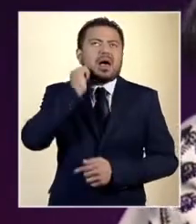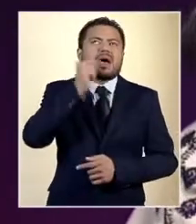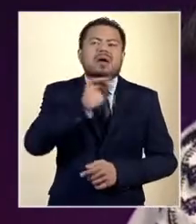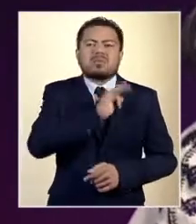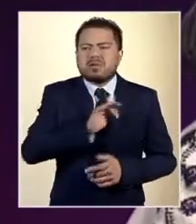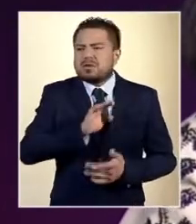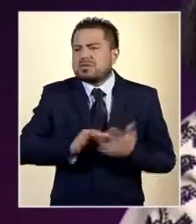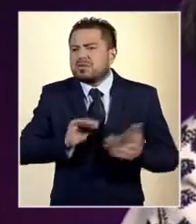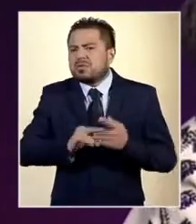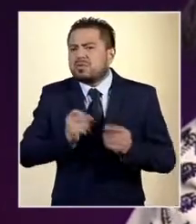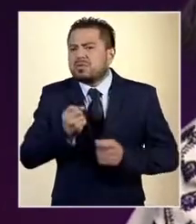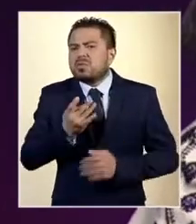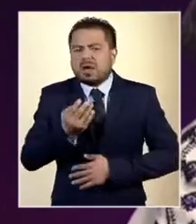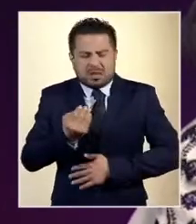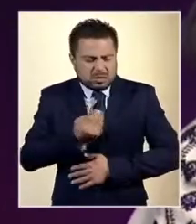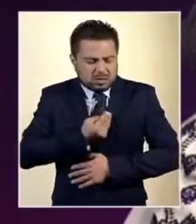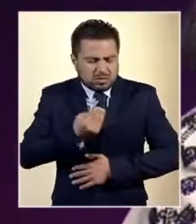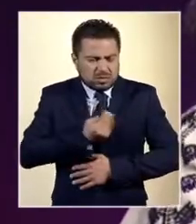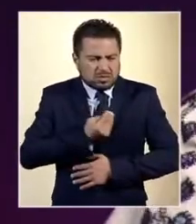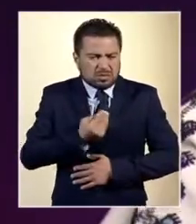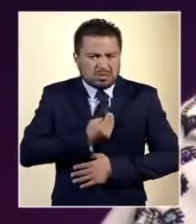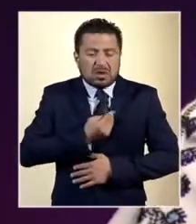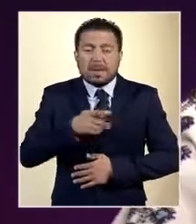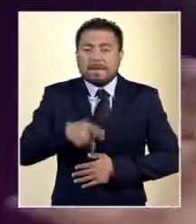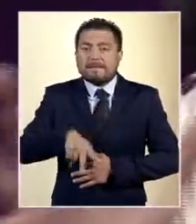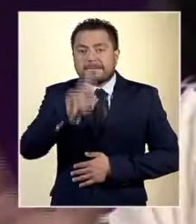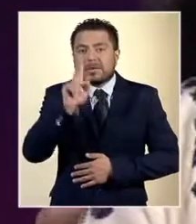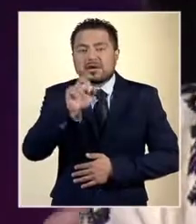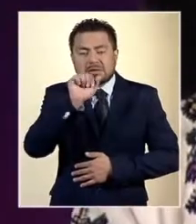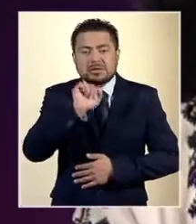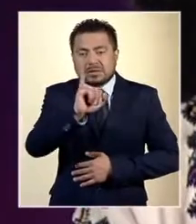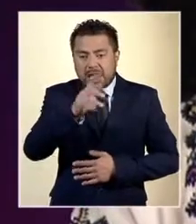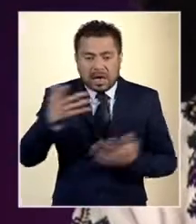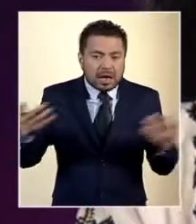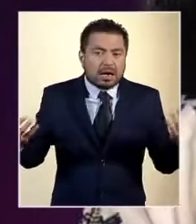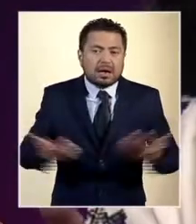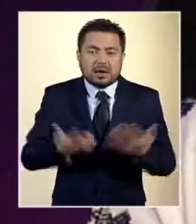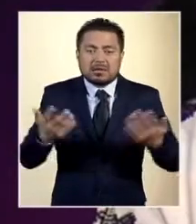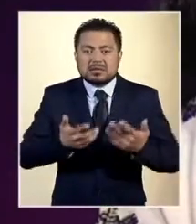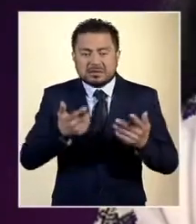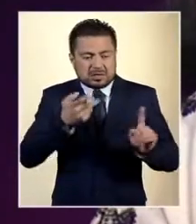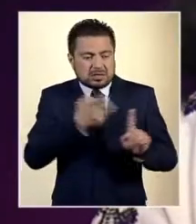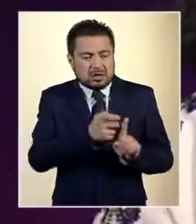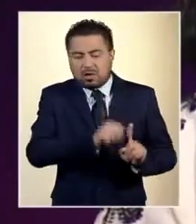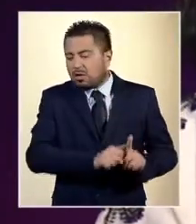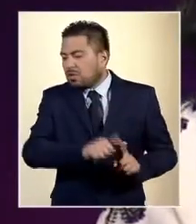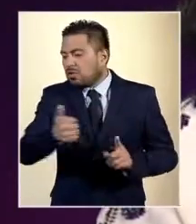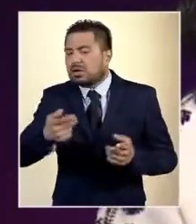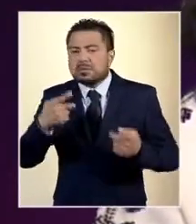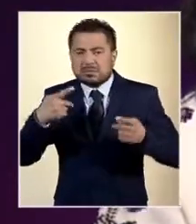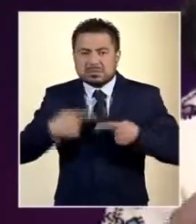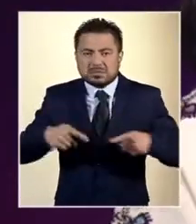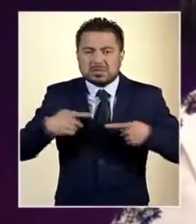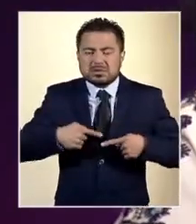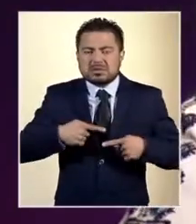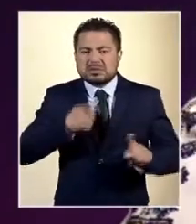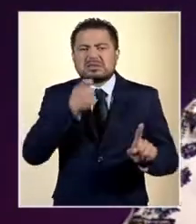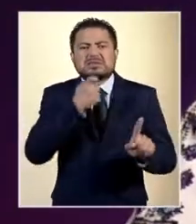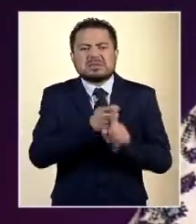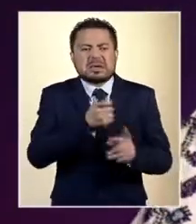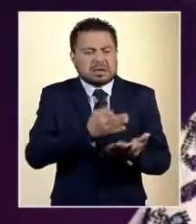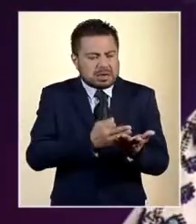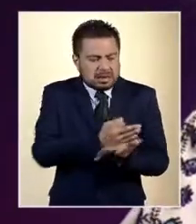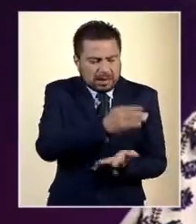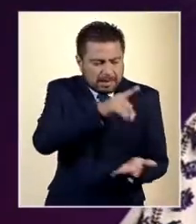puede platicar cuánto aguantamos, ¿no? Pero si lo hacen estas otras personas, es una